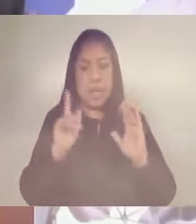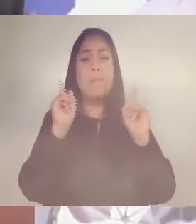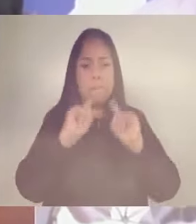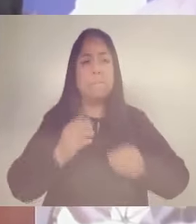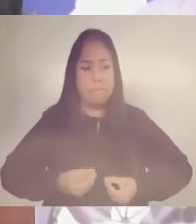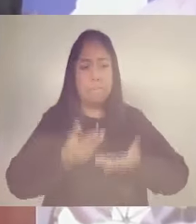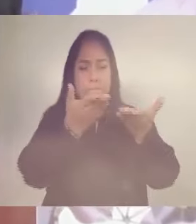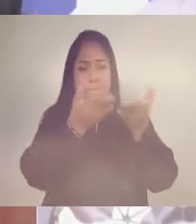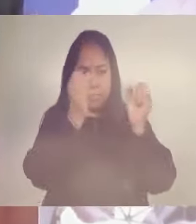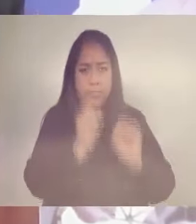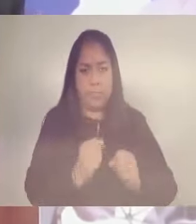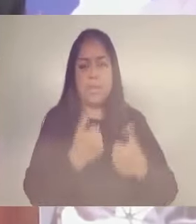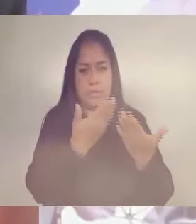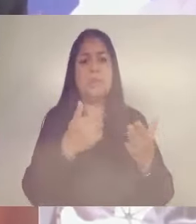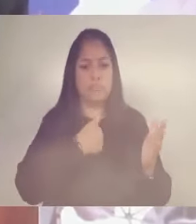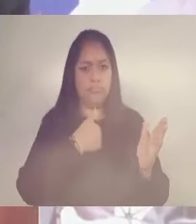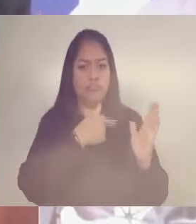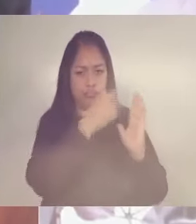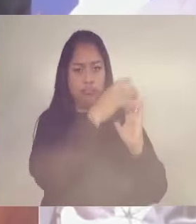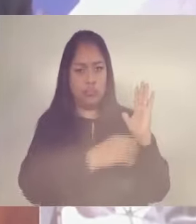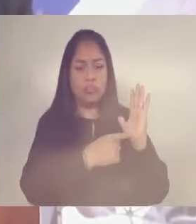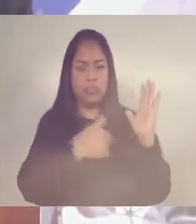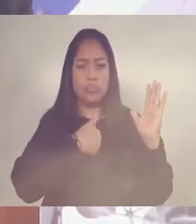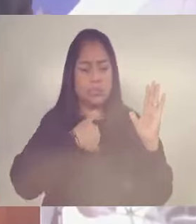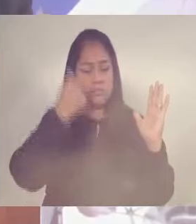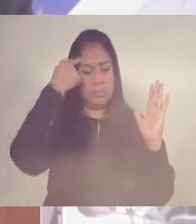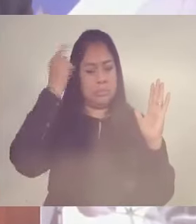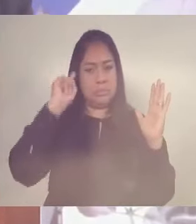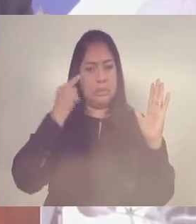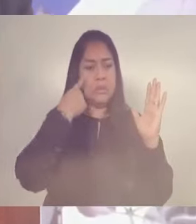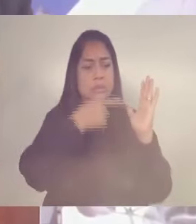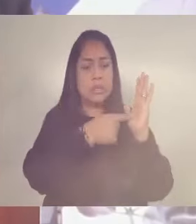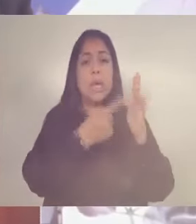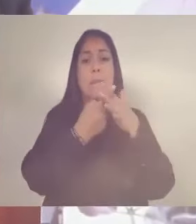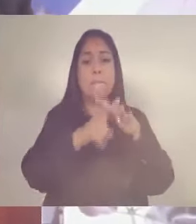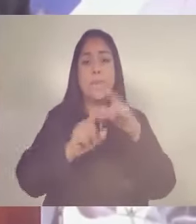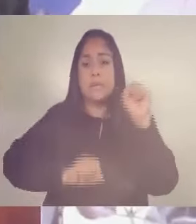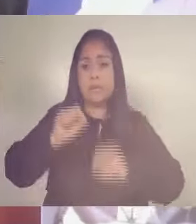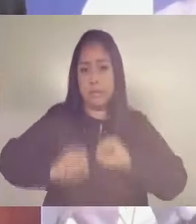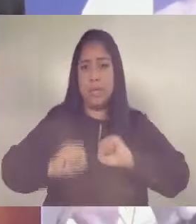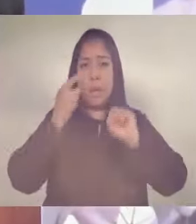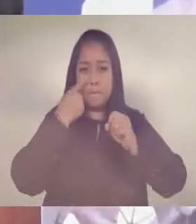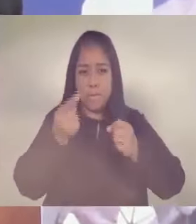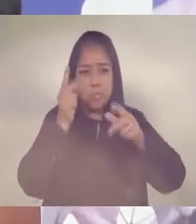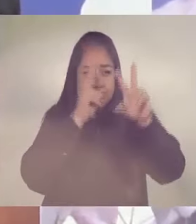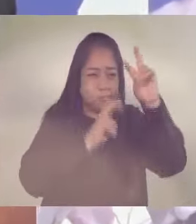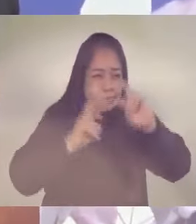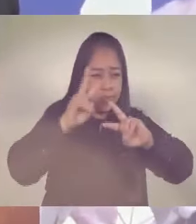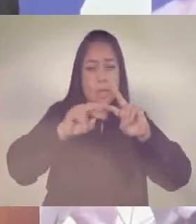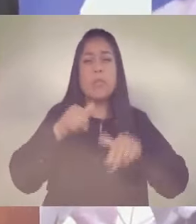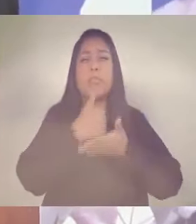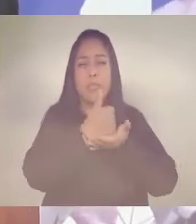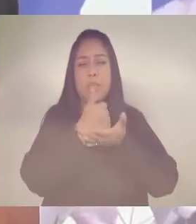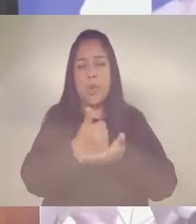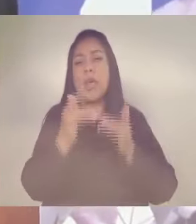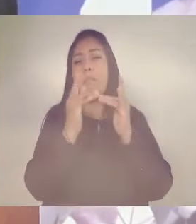una cosa que sí tenemos y que afortunadamente desde septiembre comenzamos a ser capaces de comenzar a intervenir en esos puentes porque